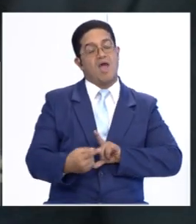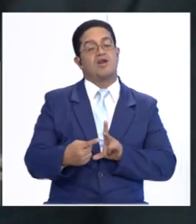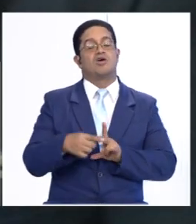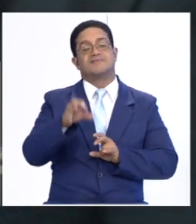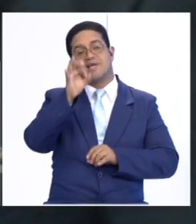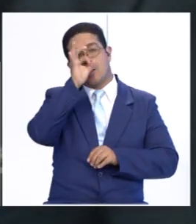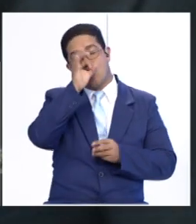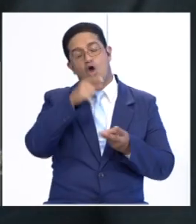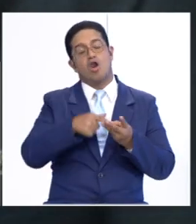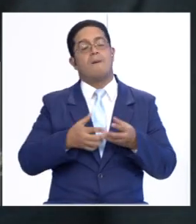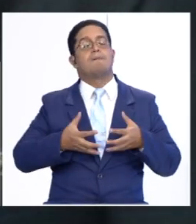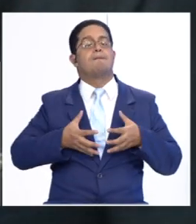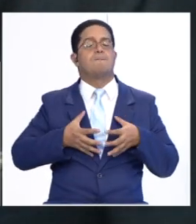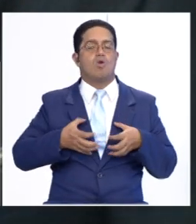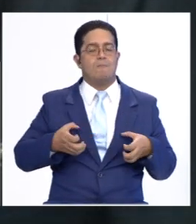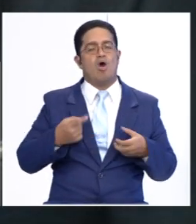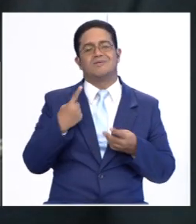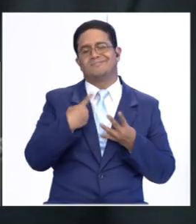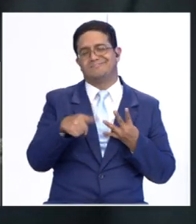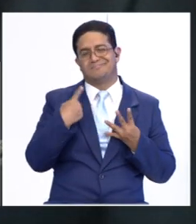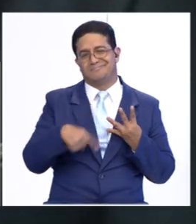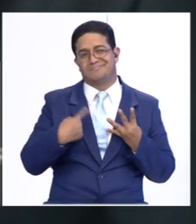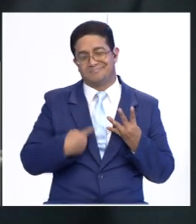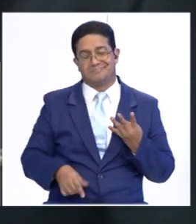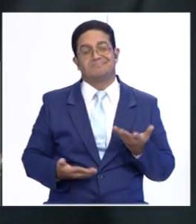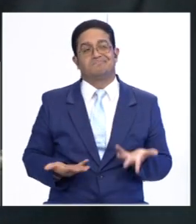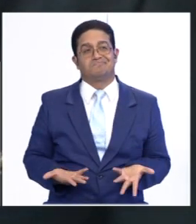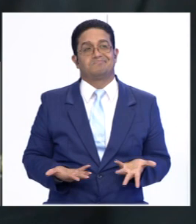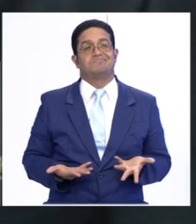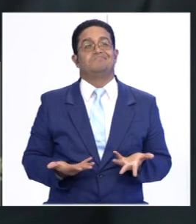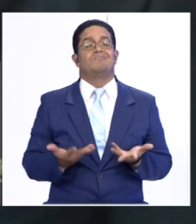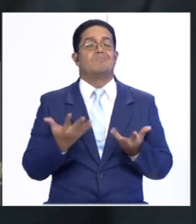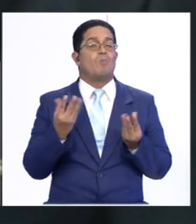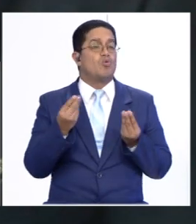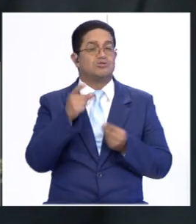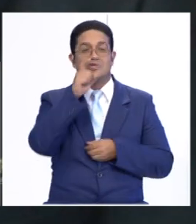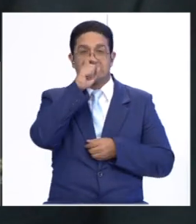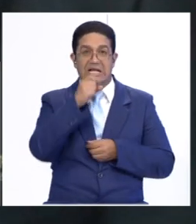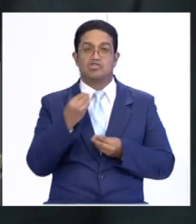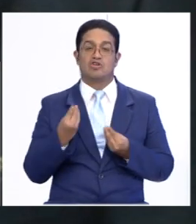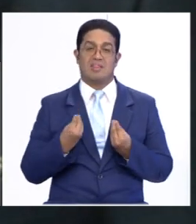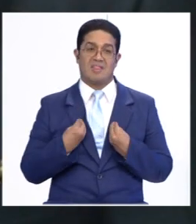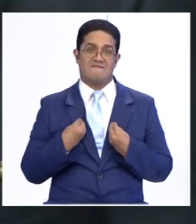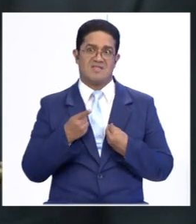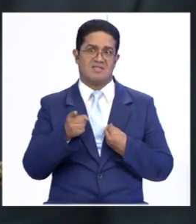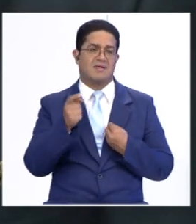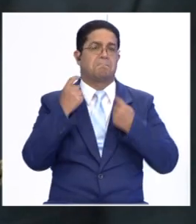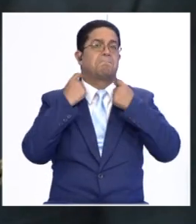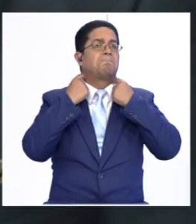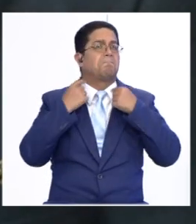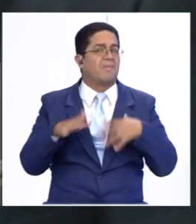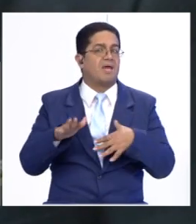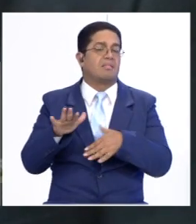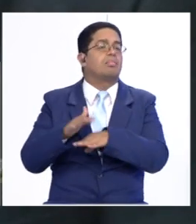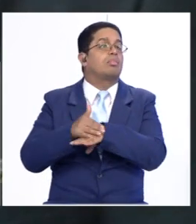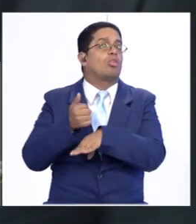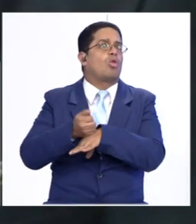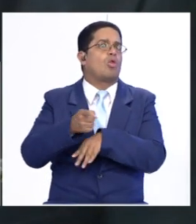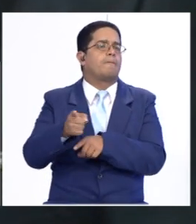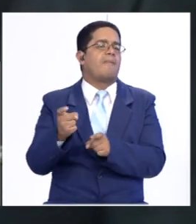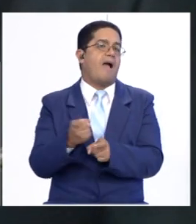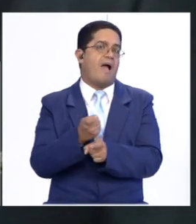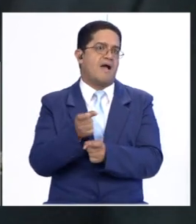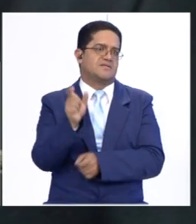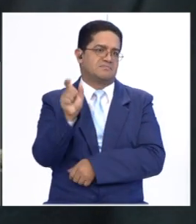cáncer de pulmón, etcétera, de tal modo que hay muchos años de vida saludable perdidos por estos cánceres en nuestra mujer